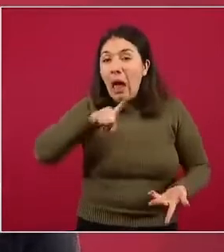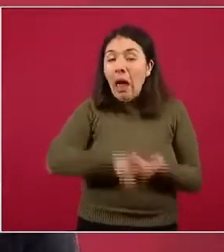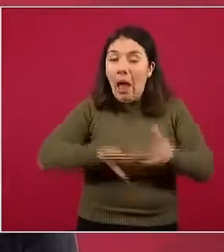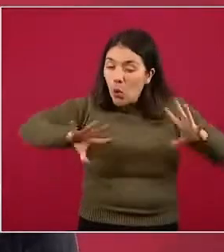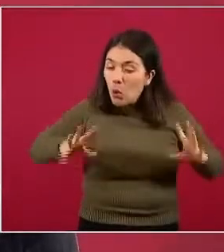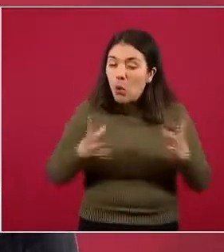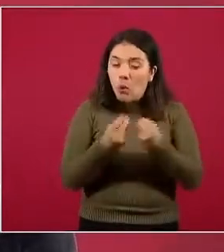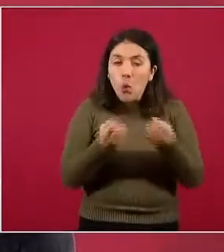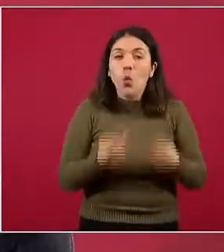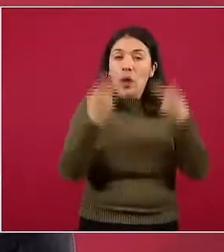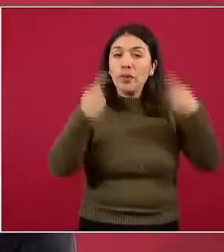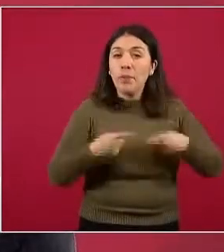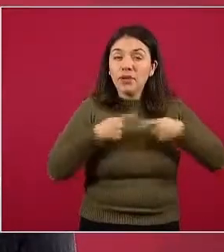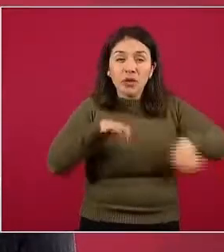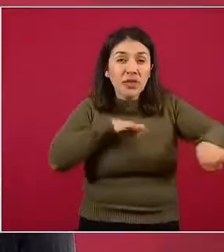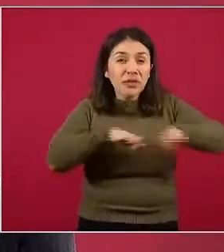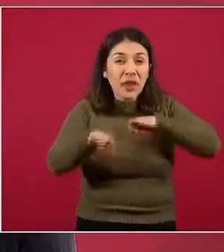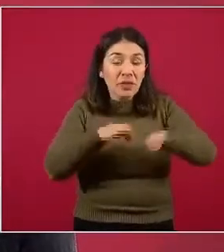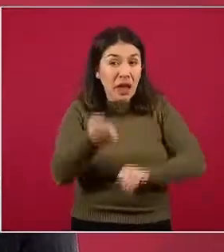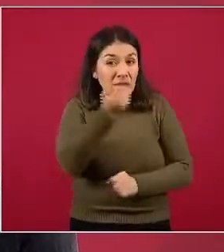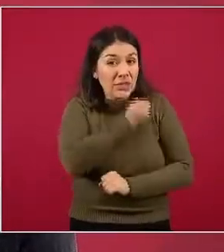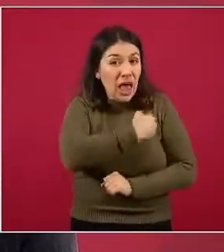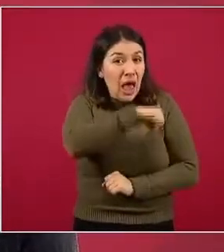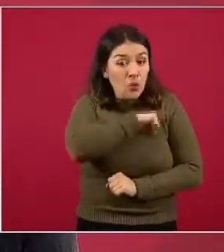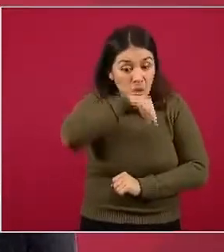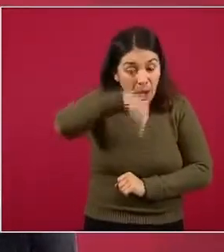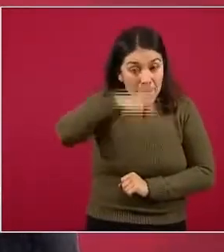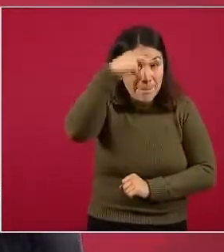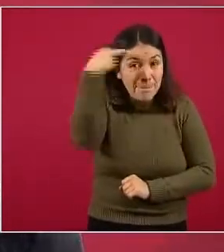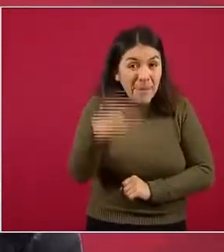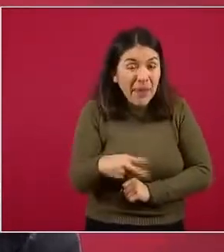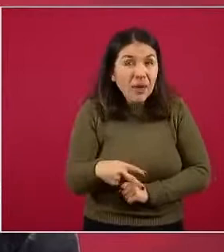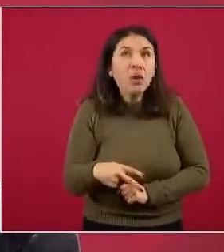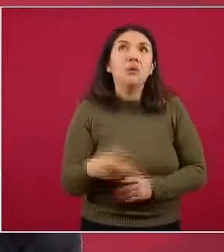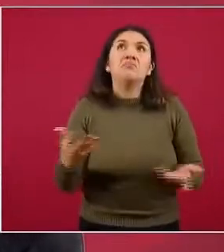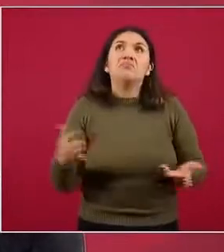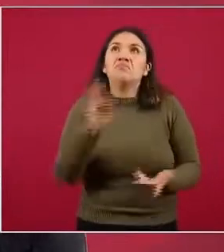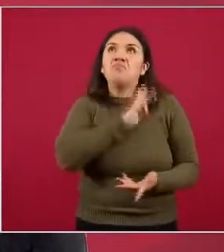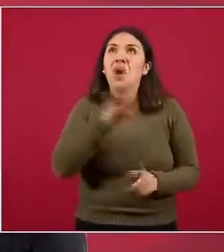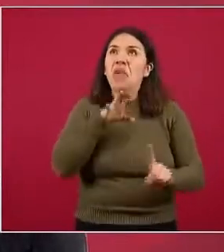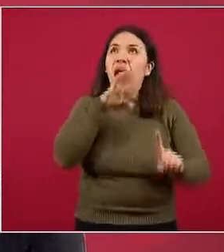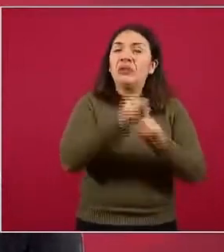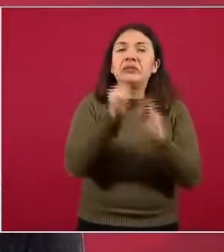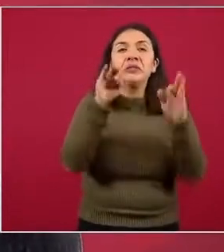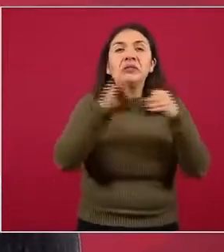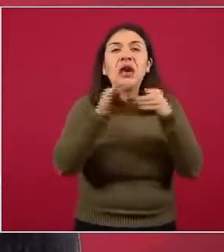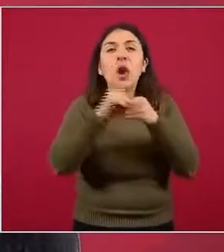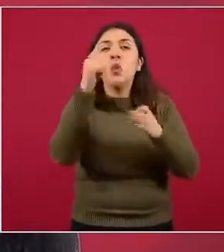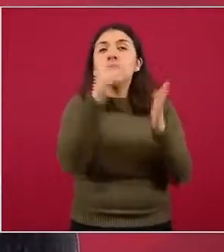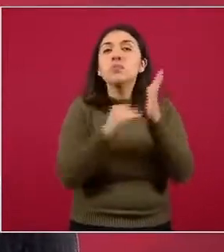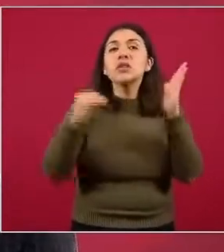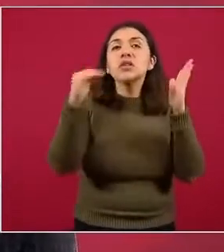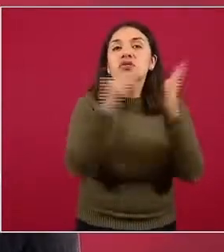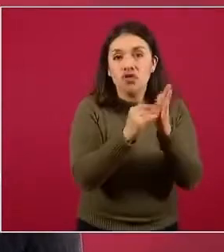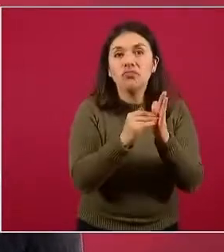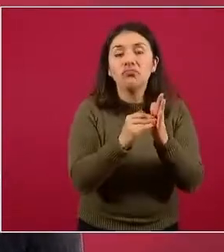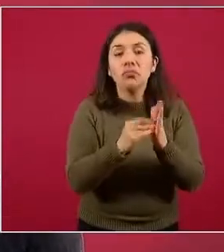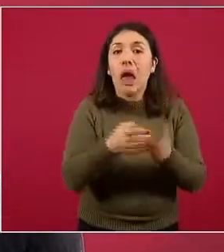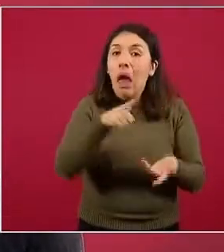conjunto de personas trabajadoras de la salud en México llega casi al 1,000,000.